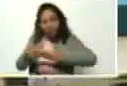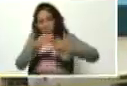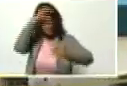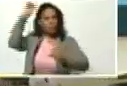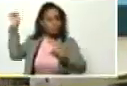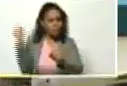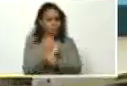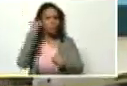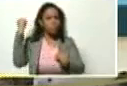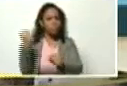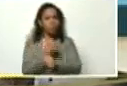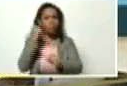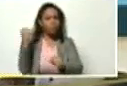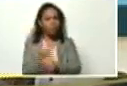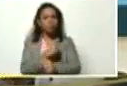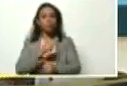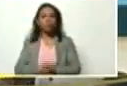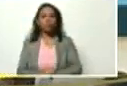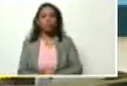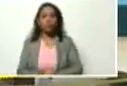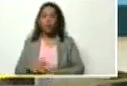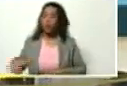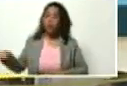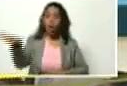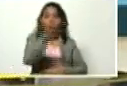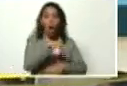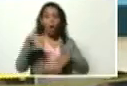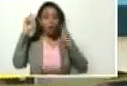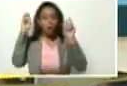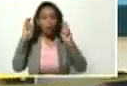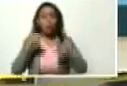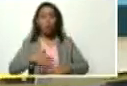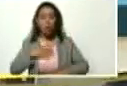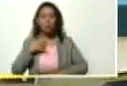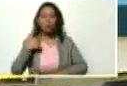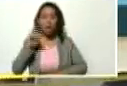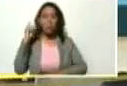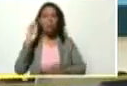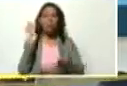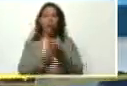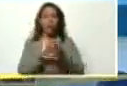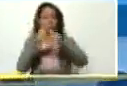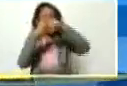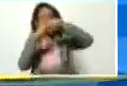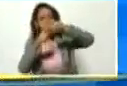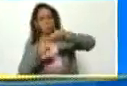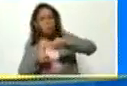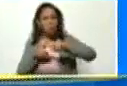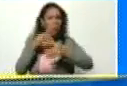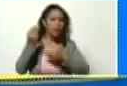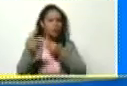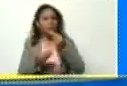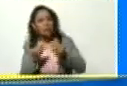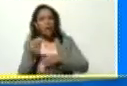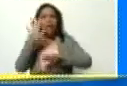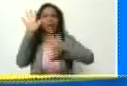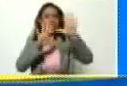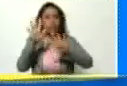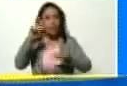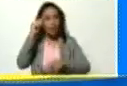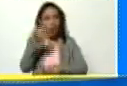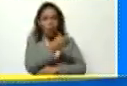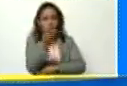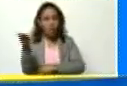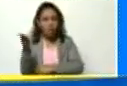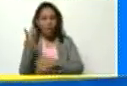trabajo. En todo caso pueden tener, vamos a poner, vamos a calcular, vamos a darle 15 días a